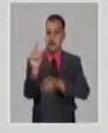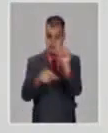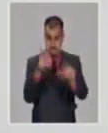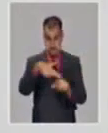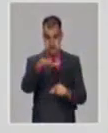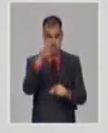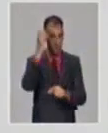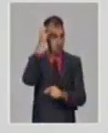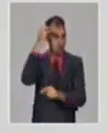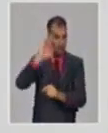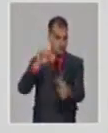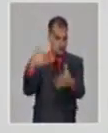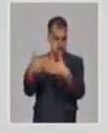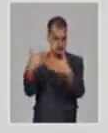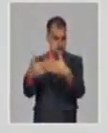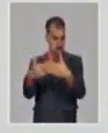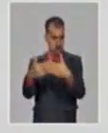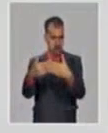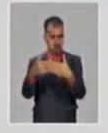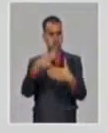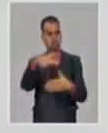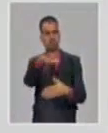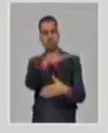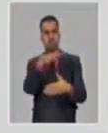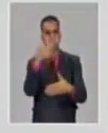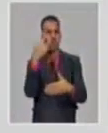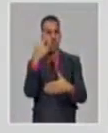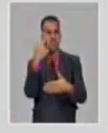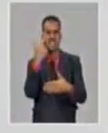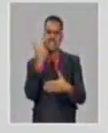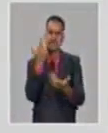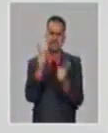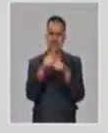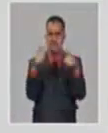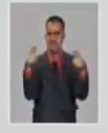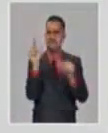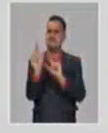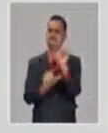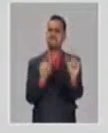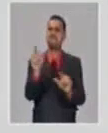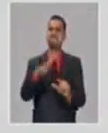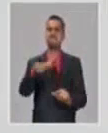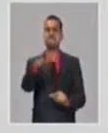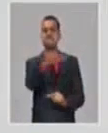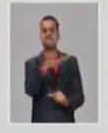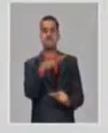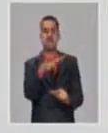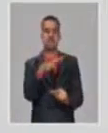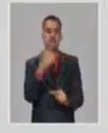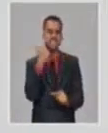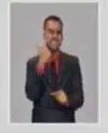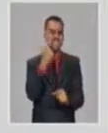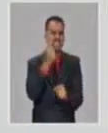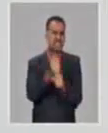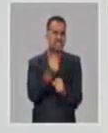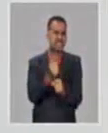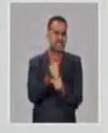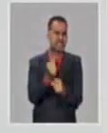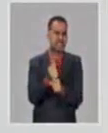estatales y empresariales, a lo que nosotros llamamos la burocracia, mucha gente en la cual trabaja, que hay que disminuir